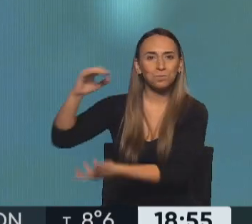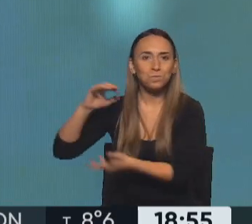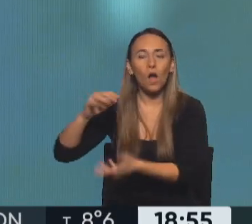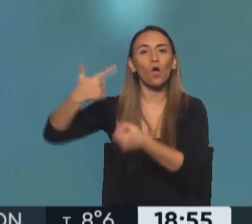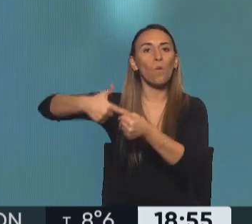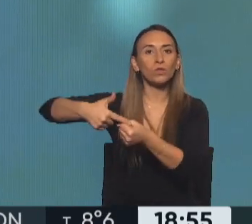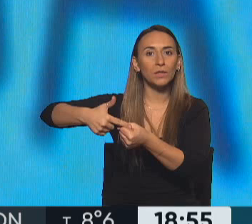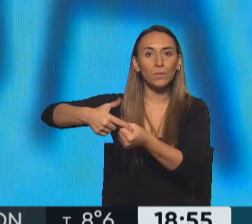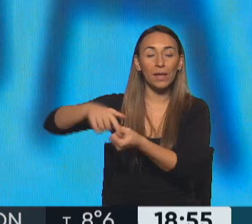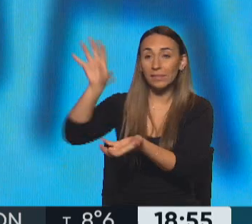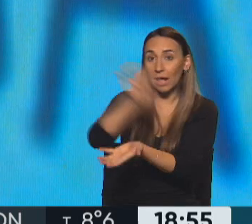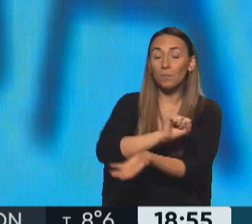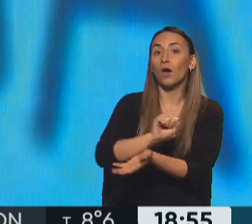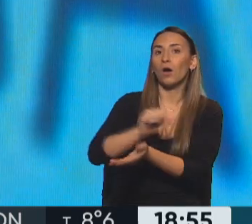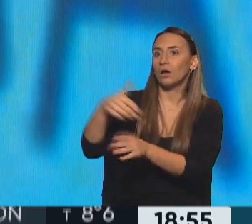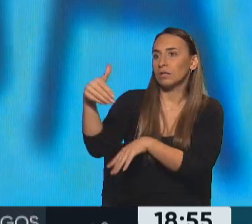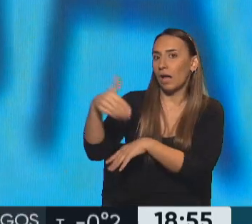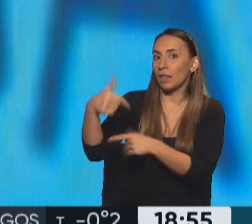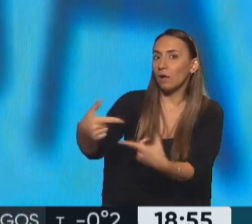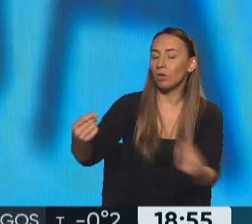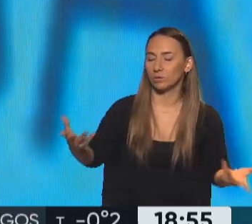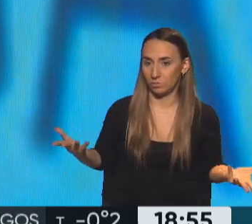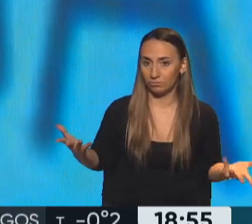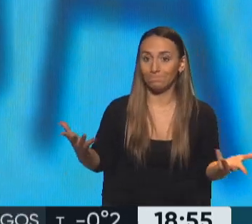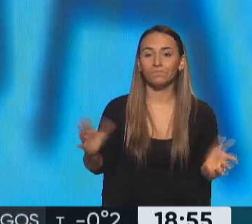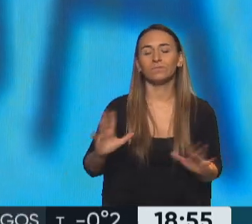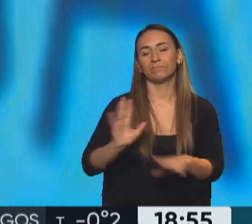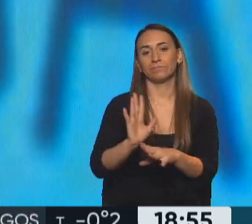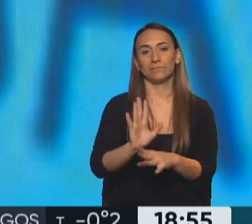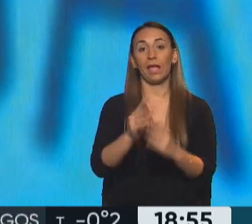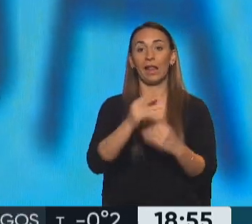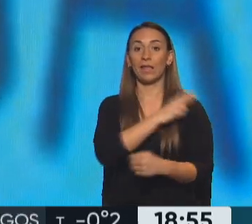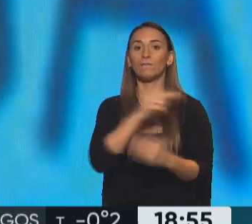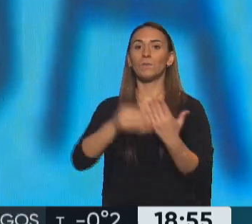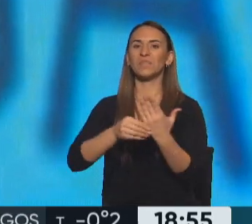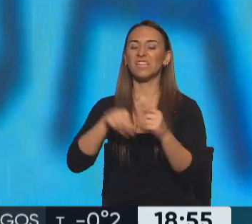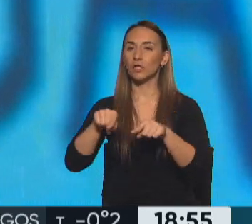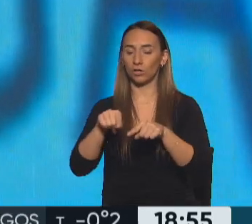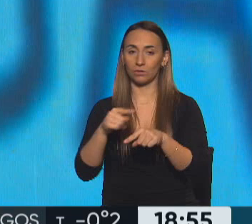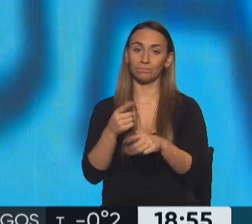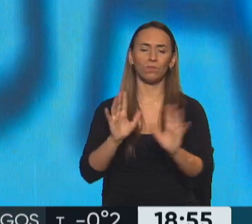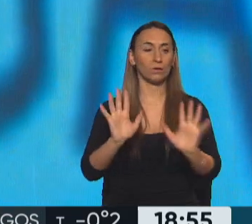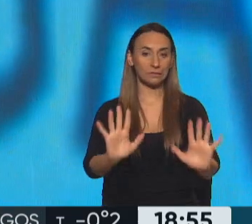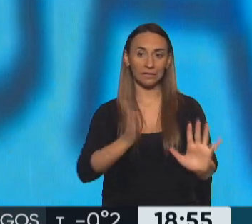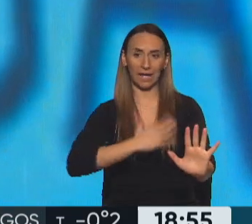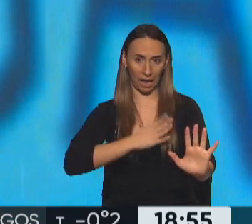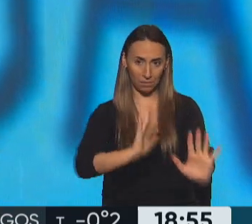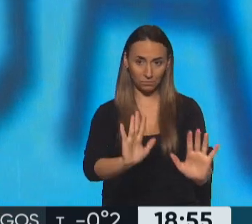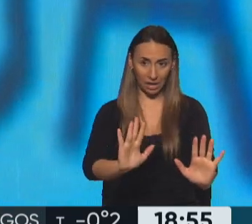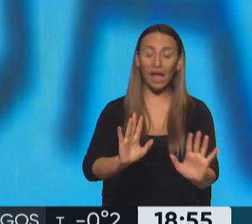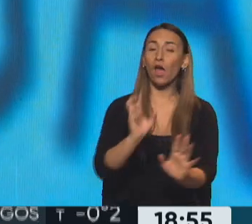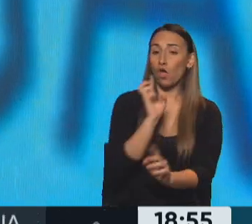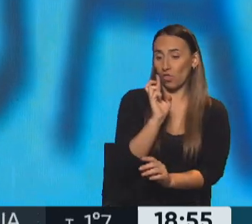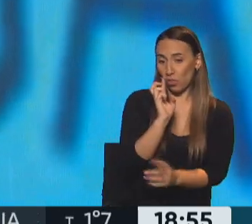la pregunta. Bueno, es la pregunta, ¿no? Viene Mansur, si querés poner un poco de paño frío, o sea, decir, calma, que los dólares para pagar las importaciones